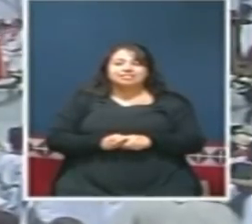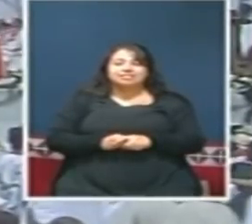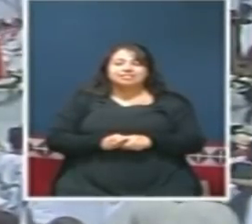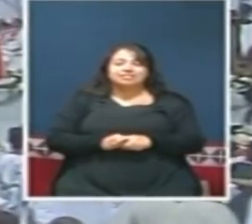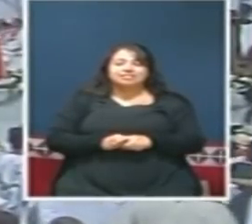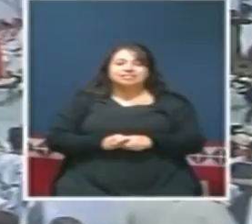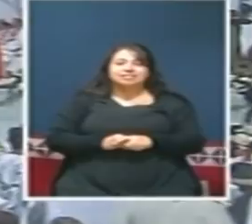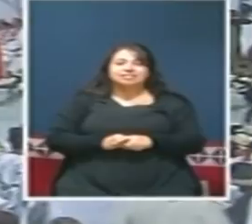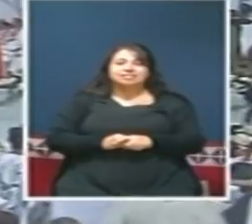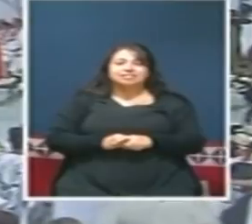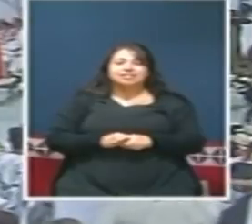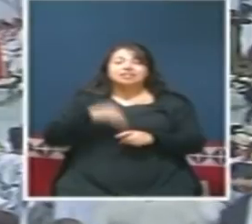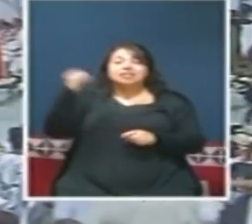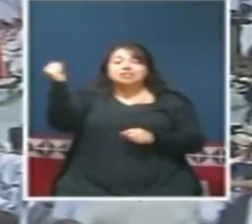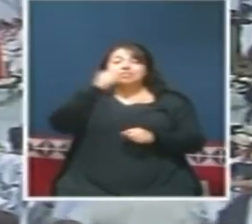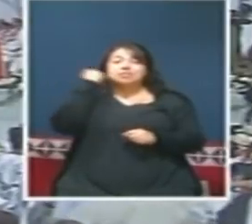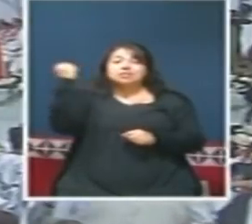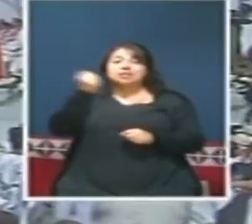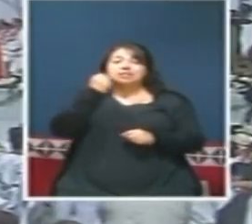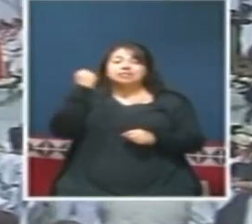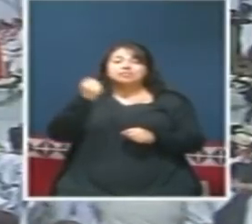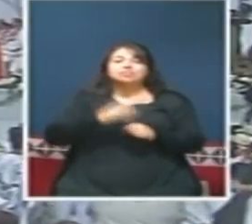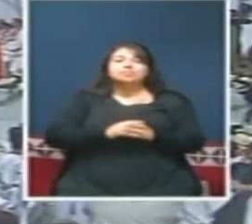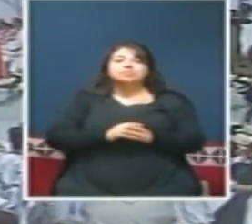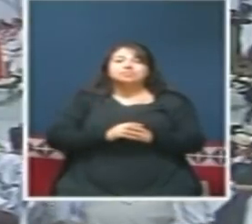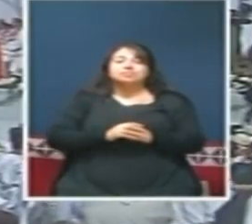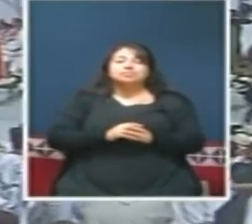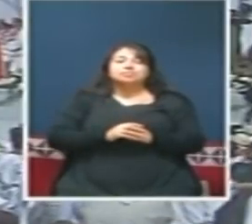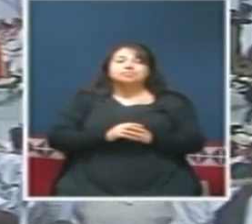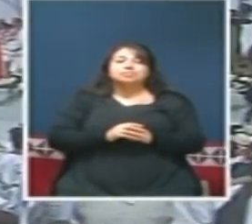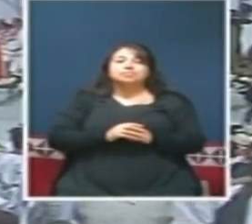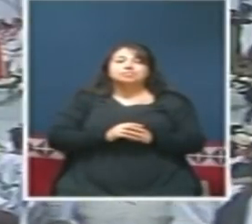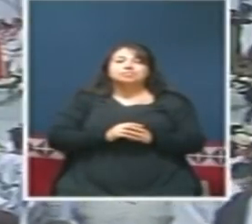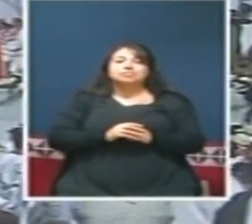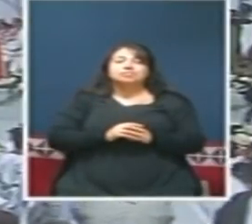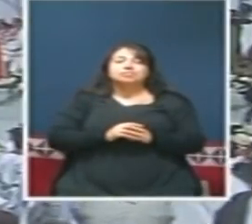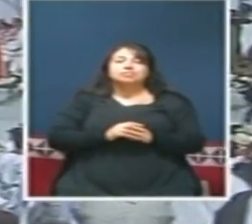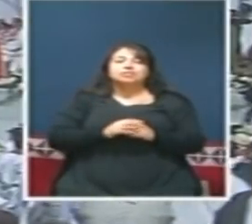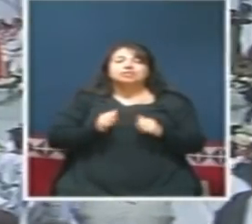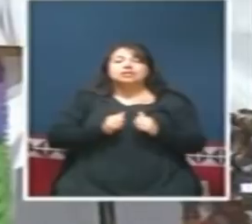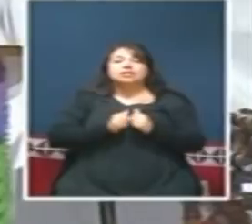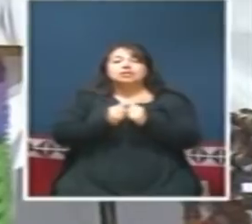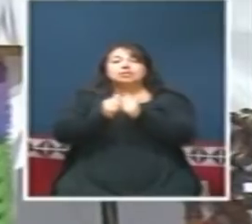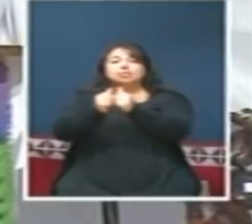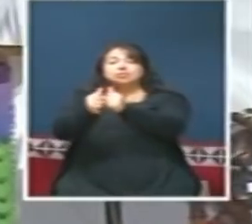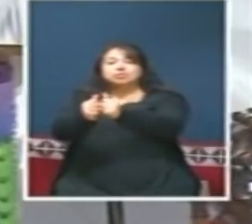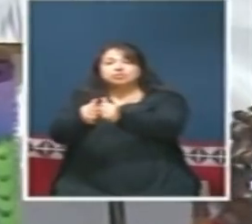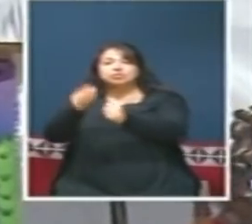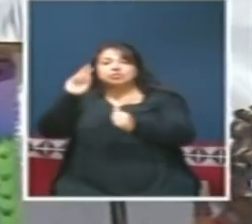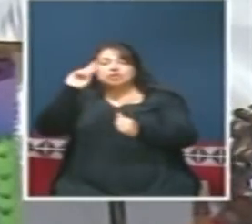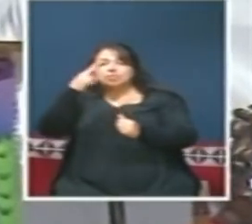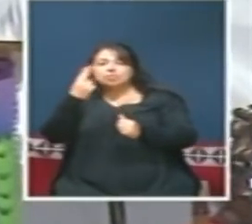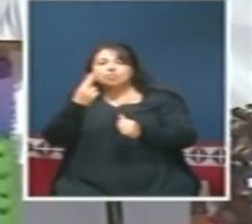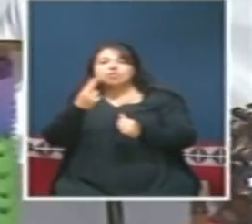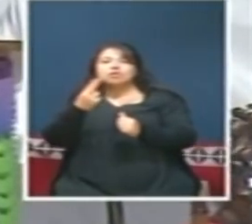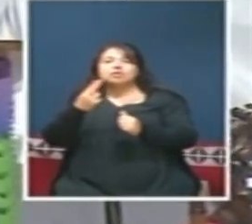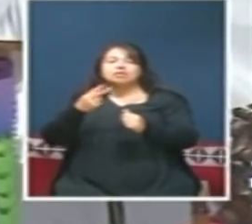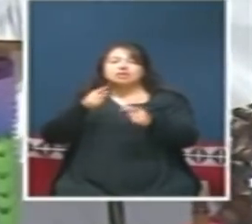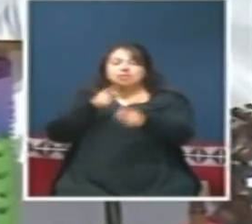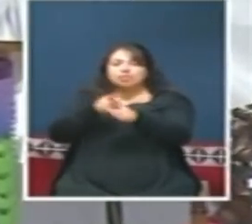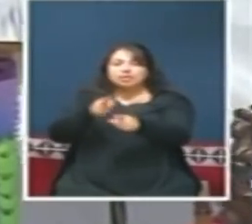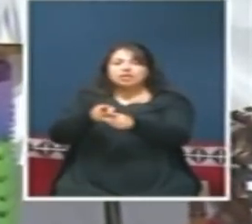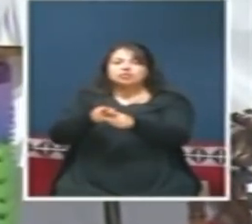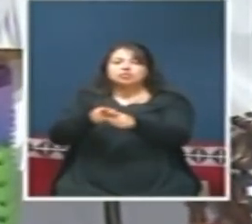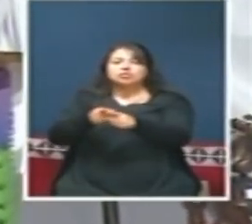Y agregamos algo importante. Bueno, entre nosotros está quien iba con Monseñor Angelelli el día del asesinato en el